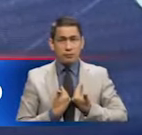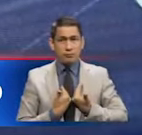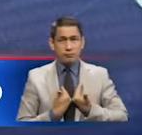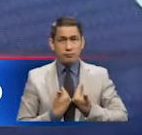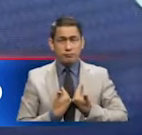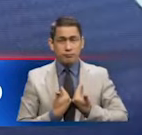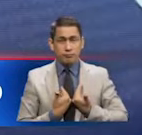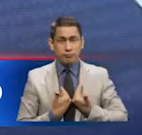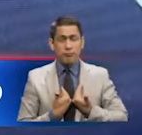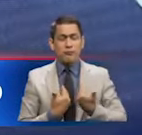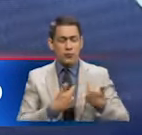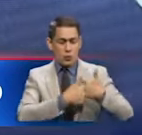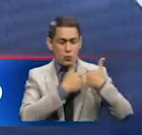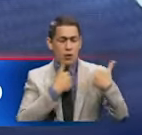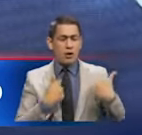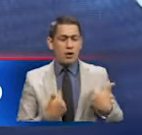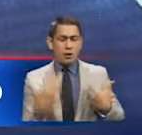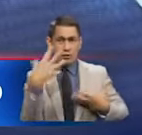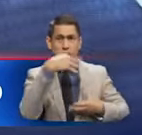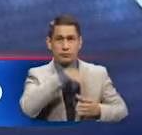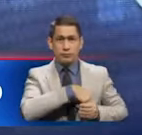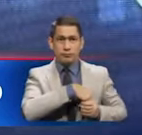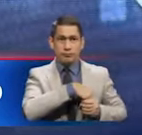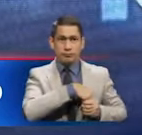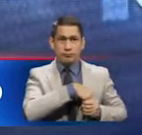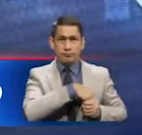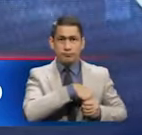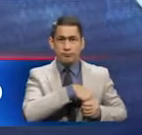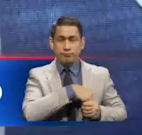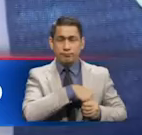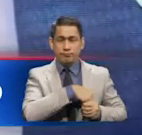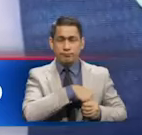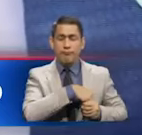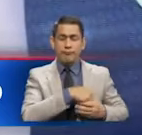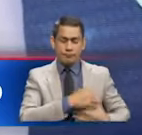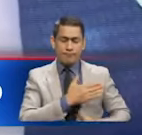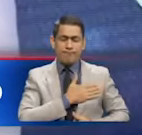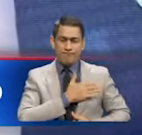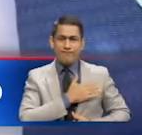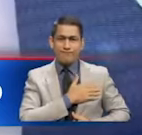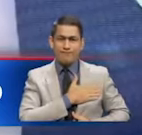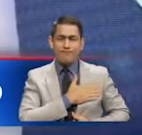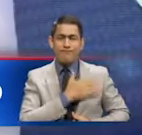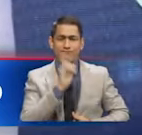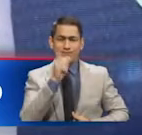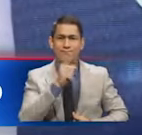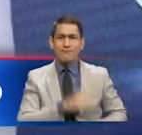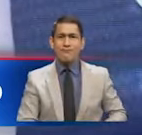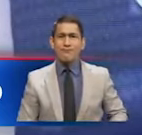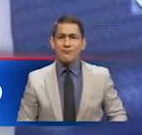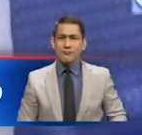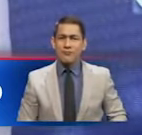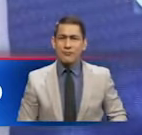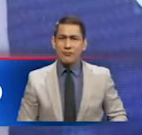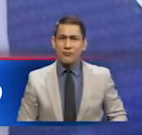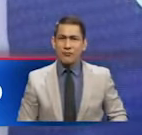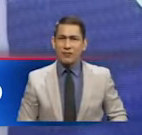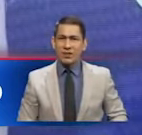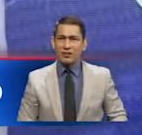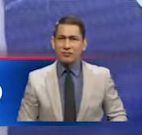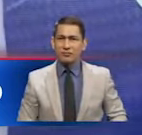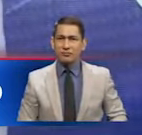Lo llevaré en mi corazón, aparte de llevarlo aquí en mi vestimenta.